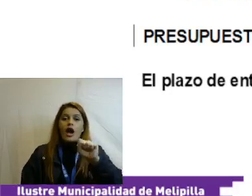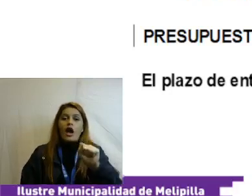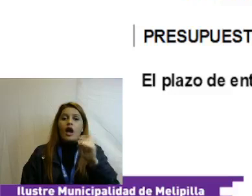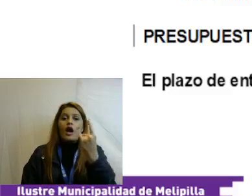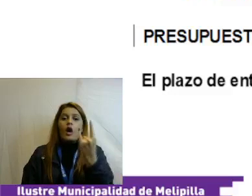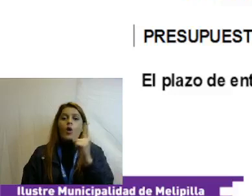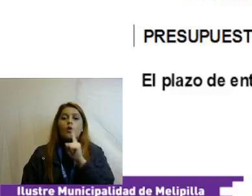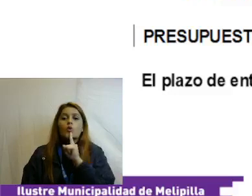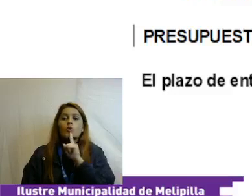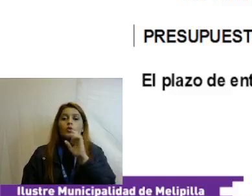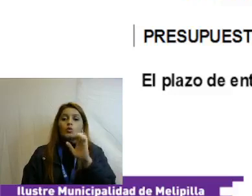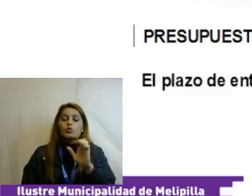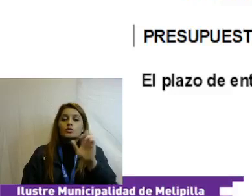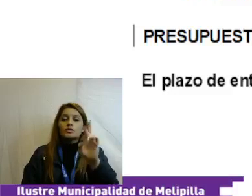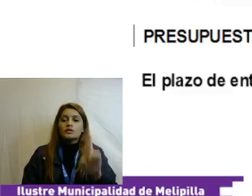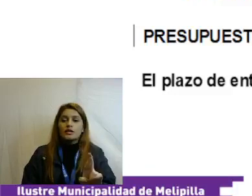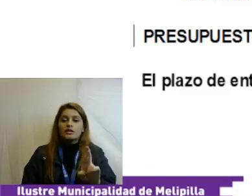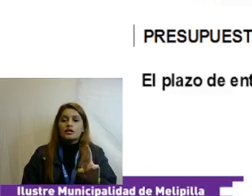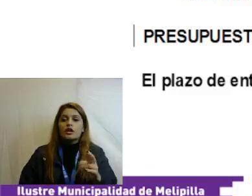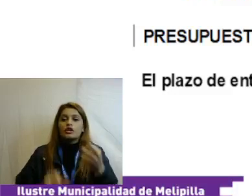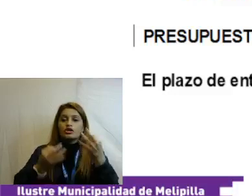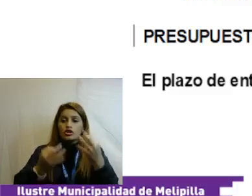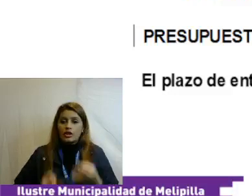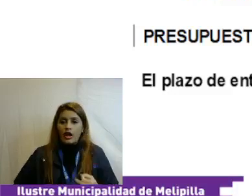S.A., con un monto de